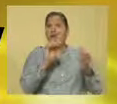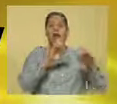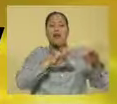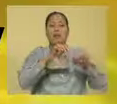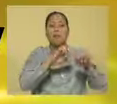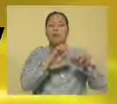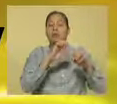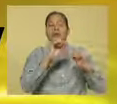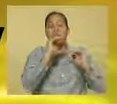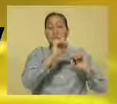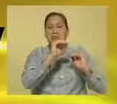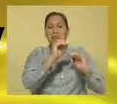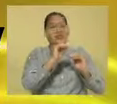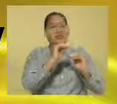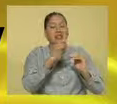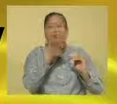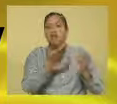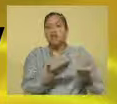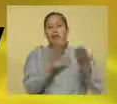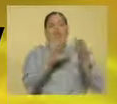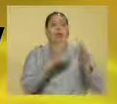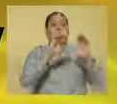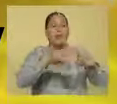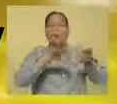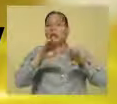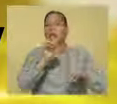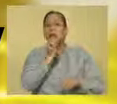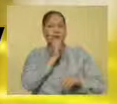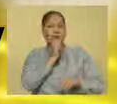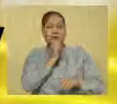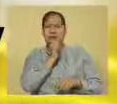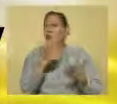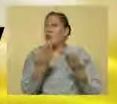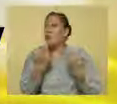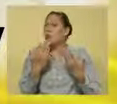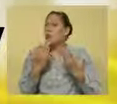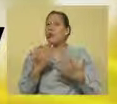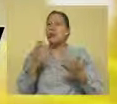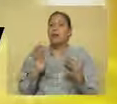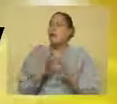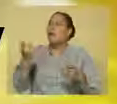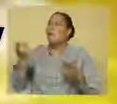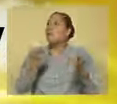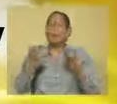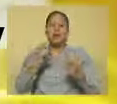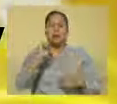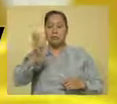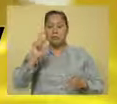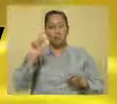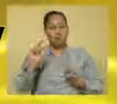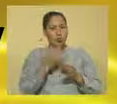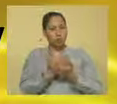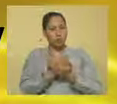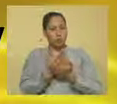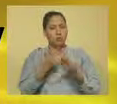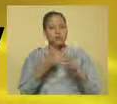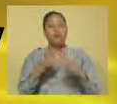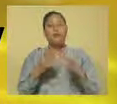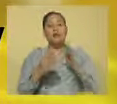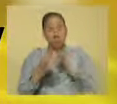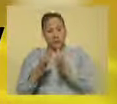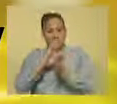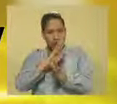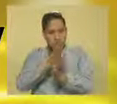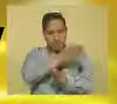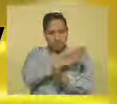o estancamiento que ha tenido el país, ¿no? Debido a que no ha habido inversiones. ¿Qué va a pasar en los próximos 4 meses